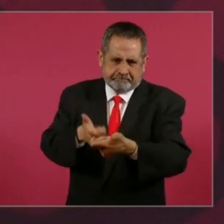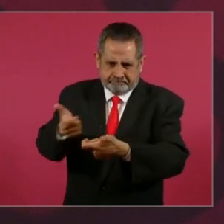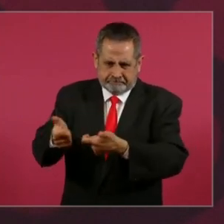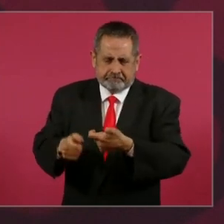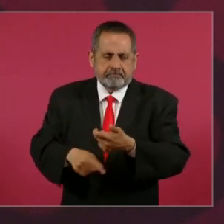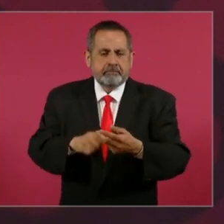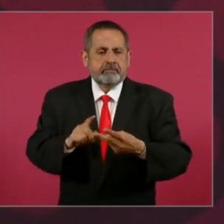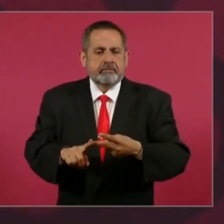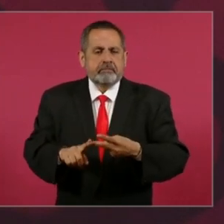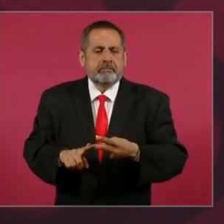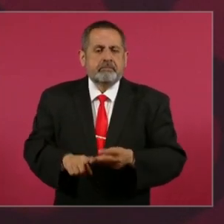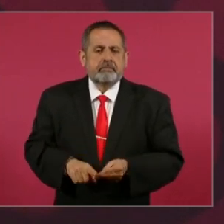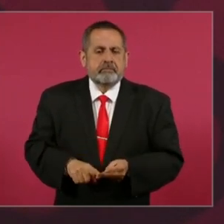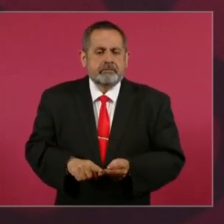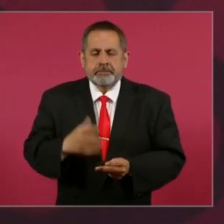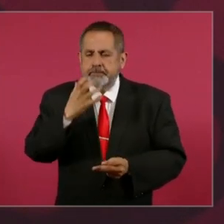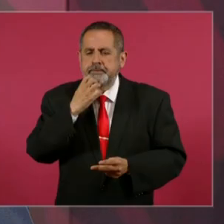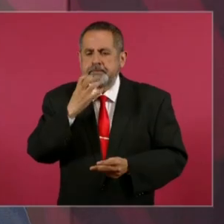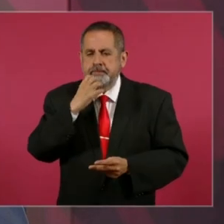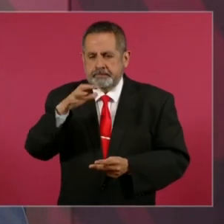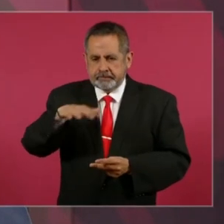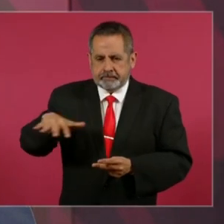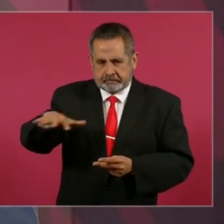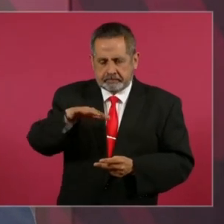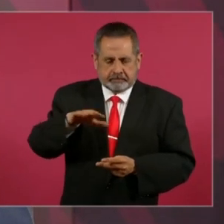y en Israel.